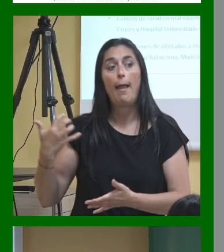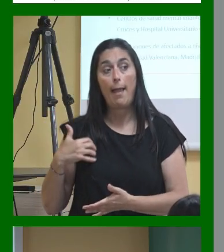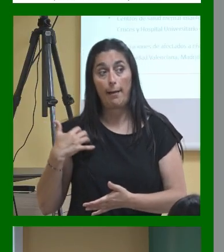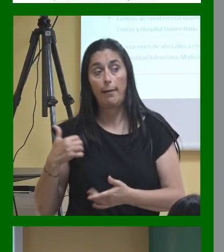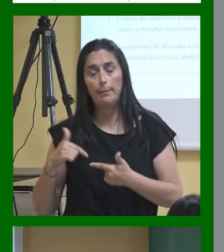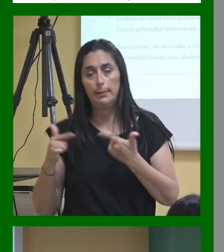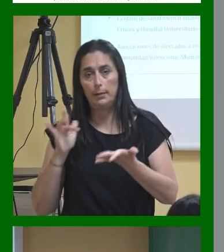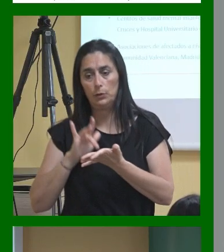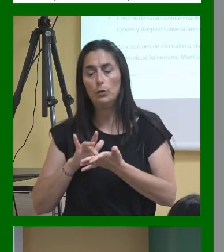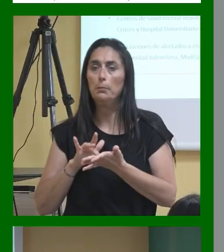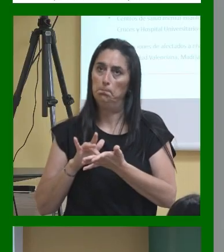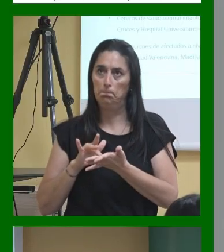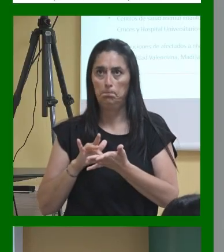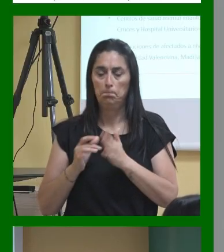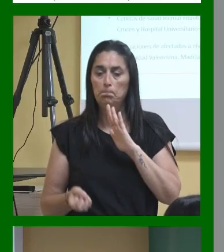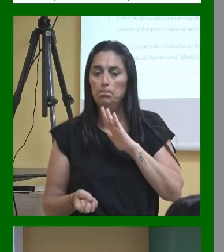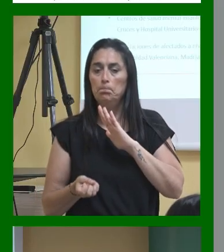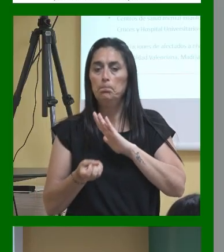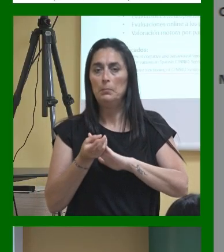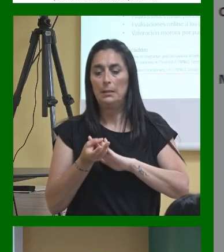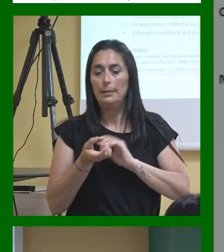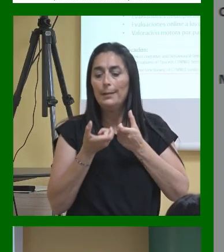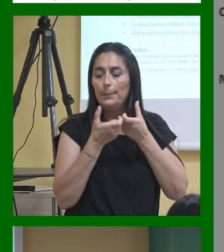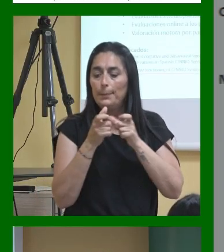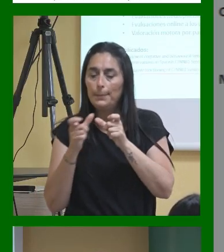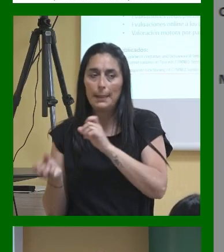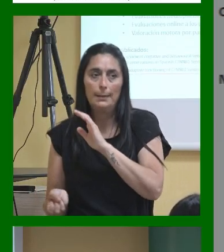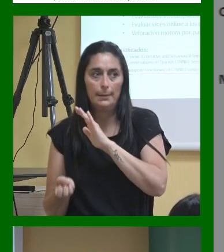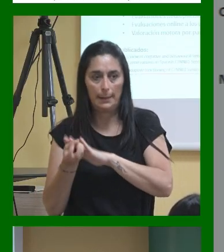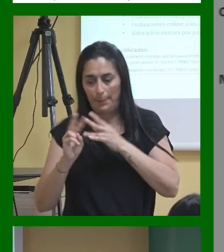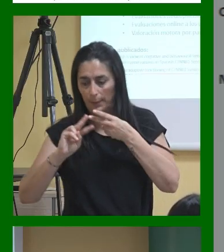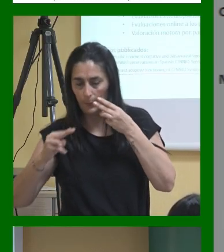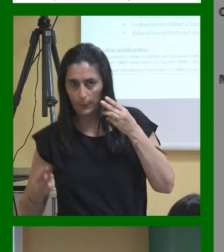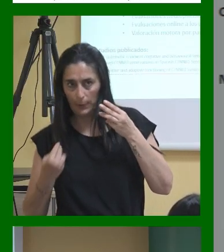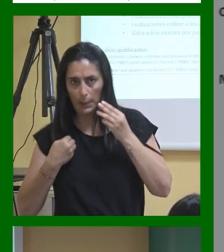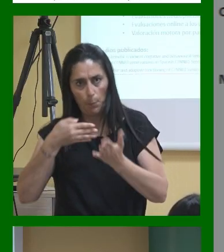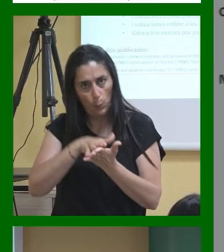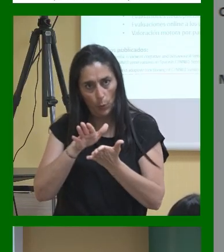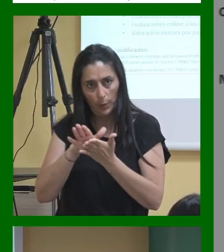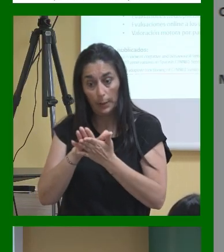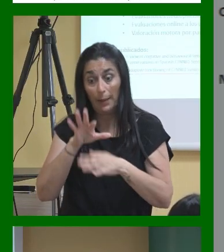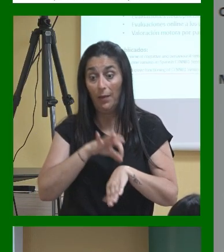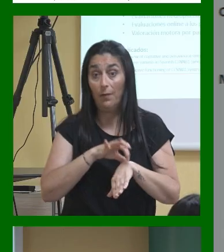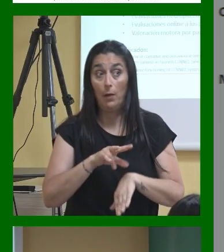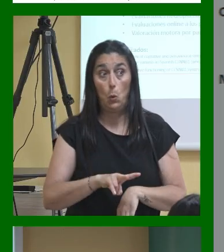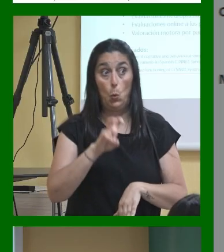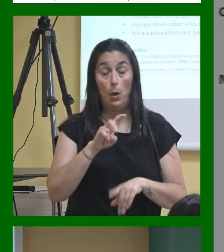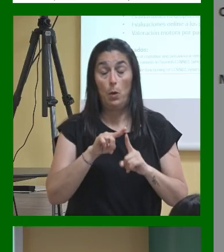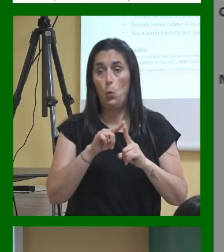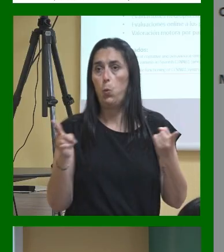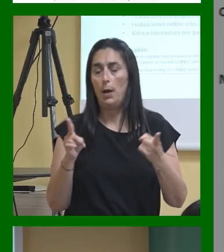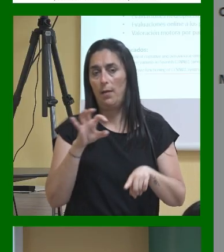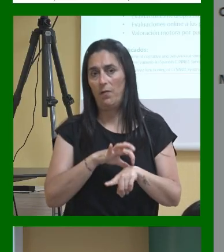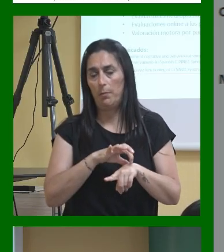hemos creado por lo menos un perfil de subtipos que está publicado. También una enfermedad nueva, identificamos por primera vez una